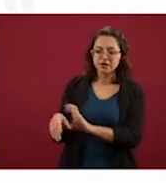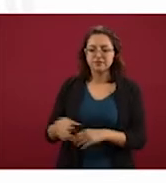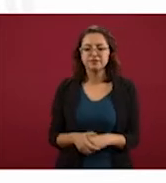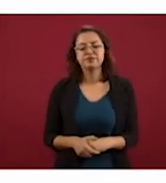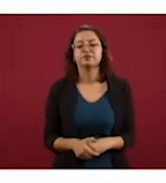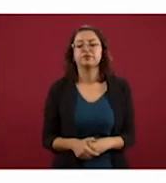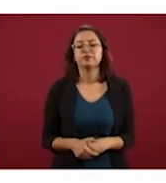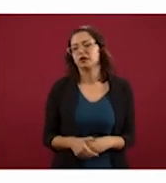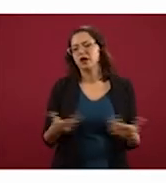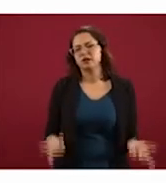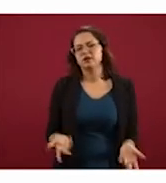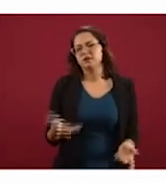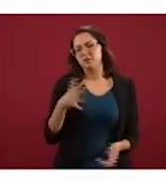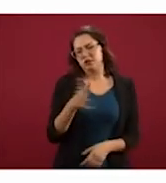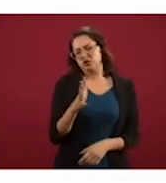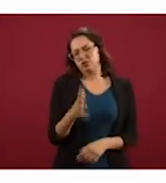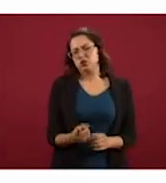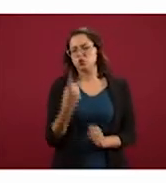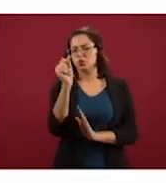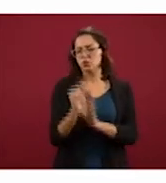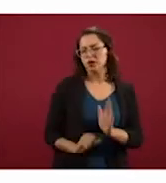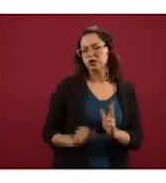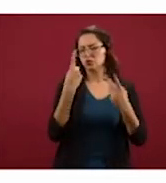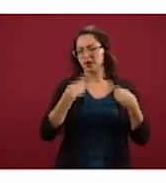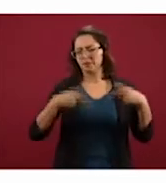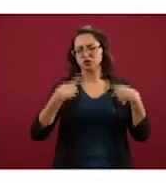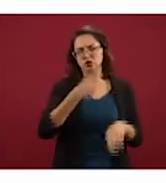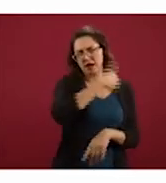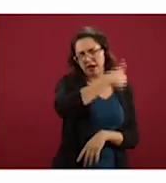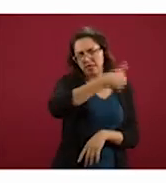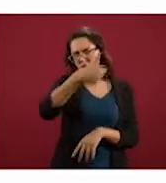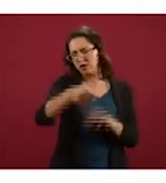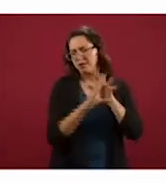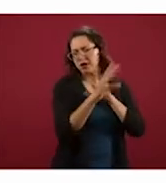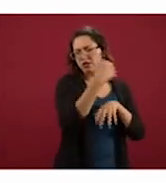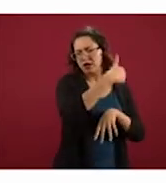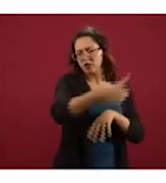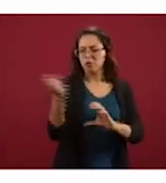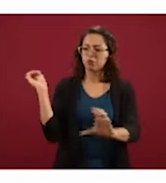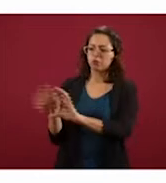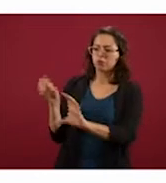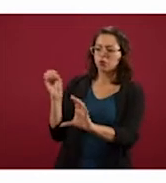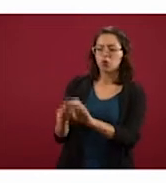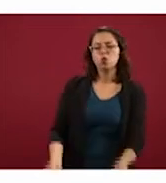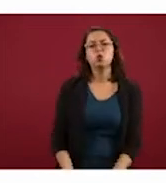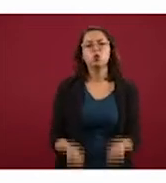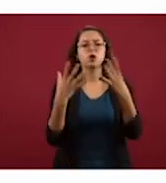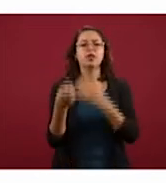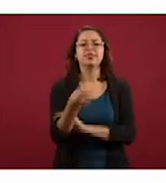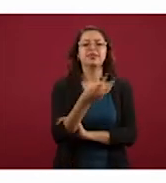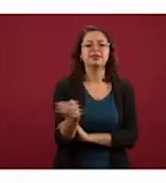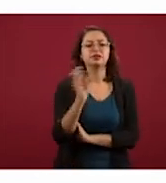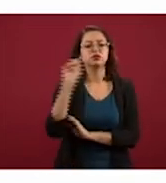remesa promedio cuánto manda mensualmente cada uno de nuestros paisanos son 300 dólares